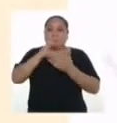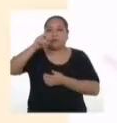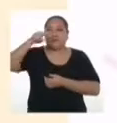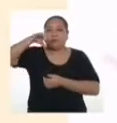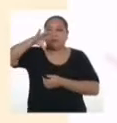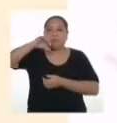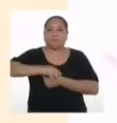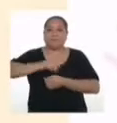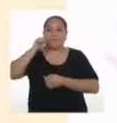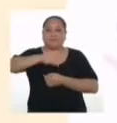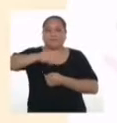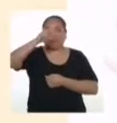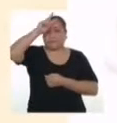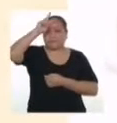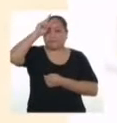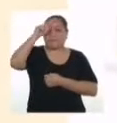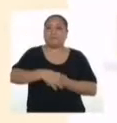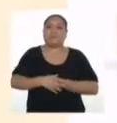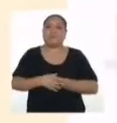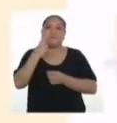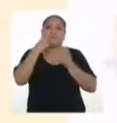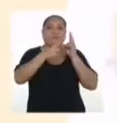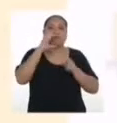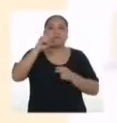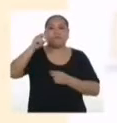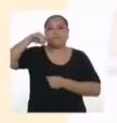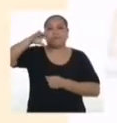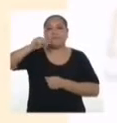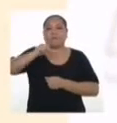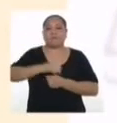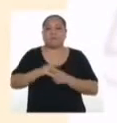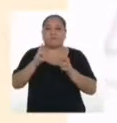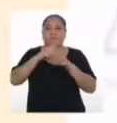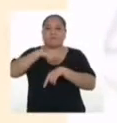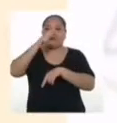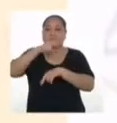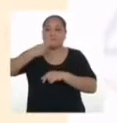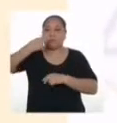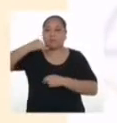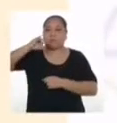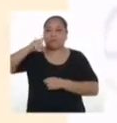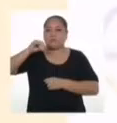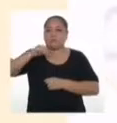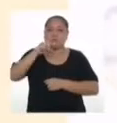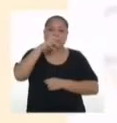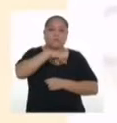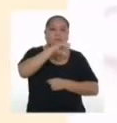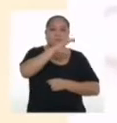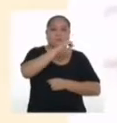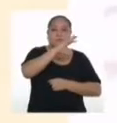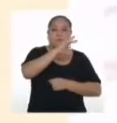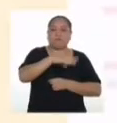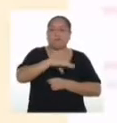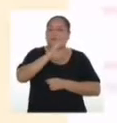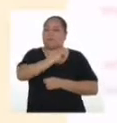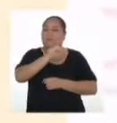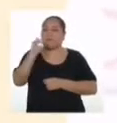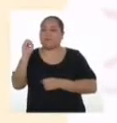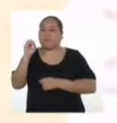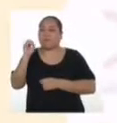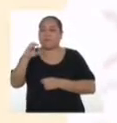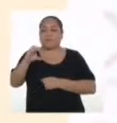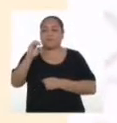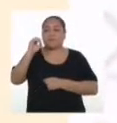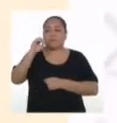cuenca, para el caso del Perú, tratándose de las cuencas ubicadas en la región hidrográfica del Pacífico o vertiente occidental de los